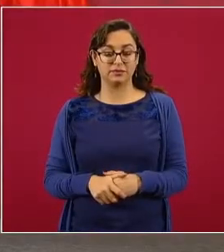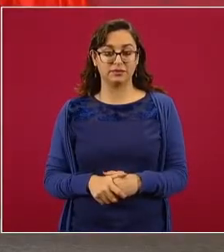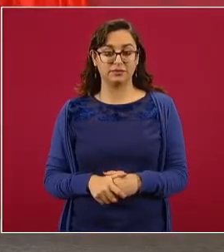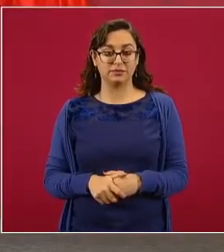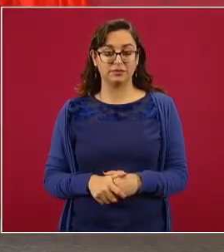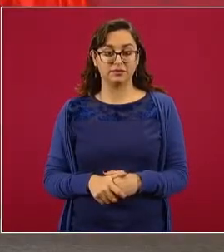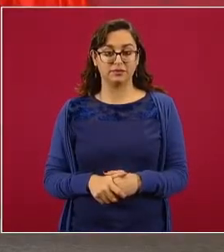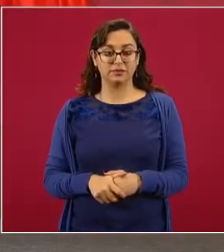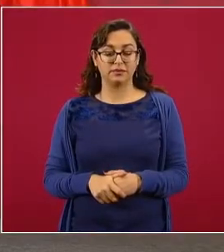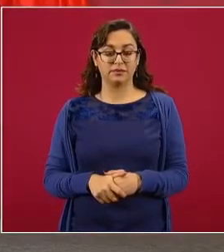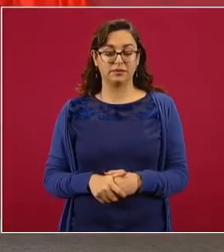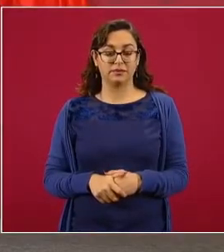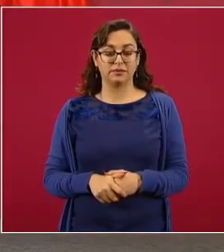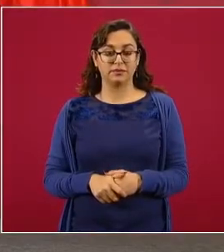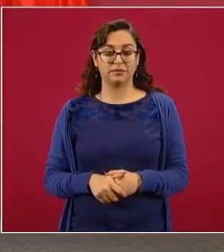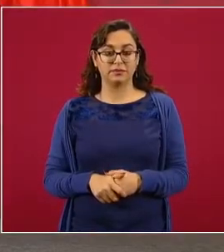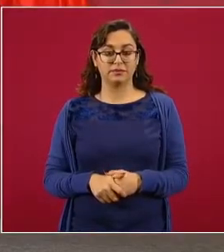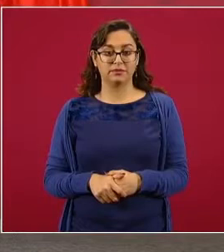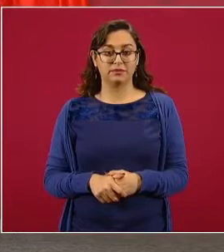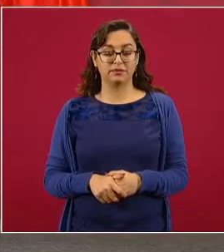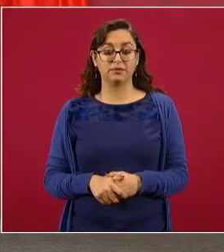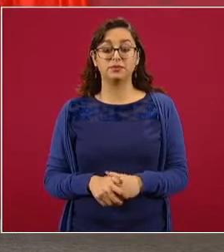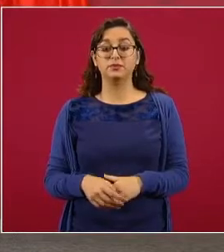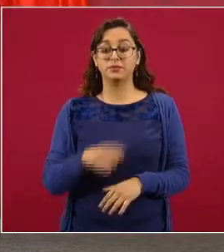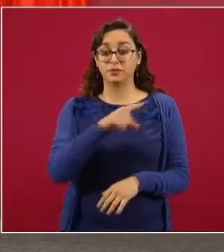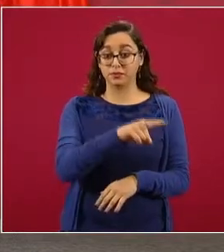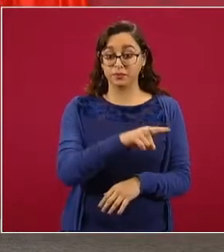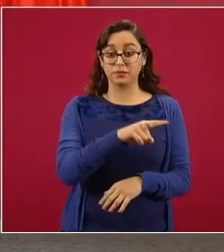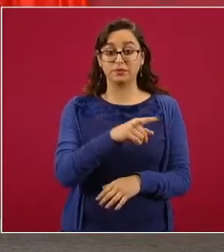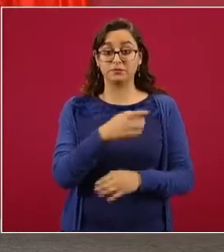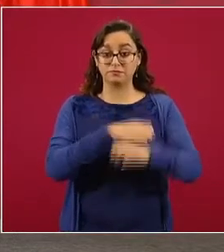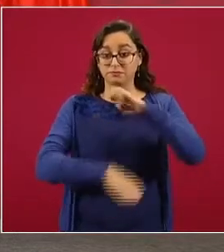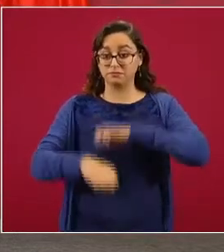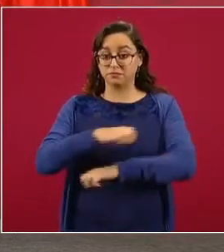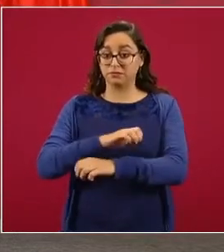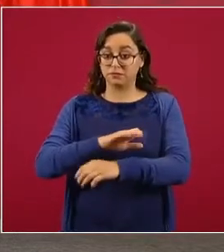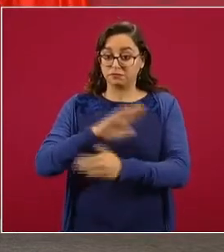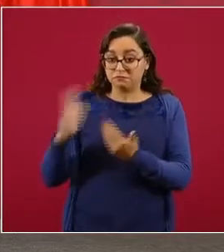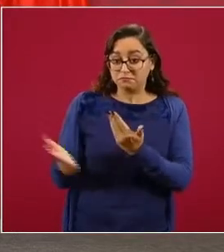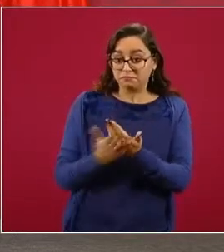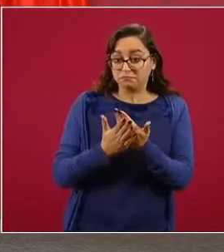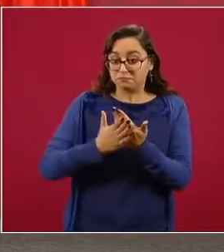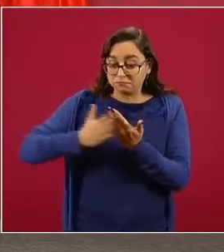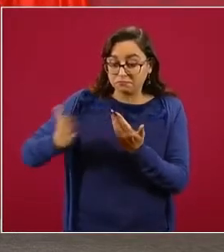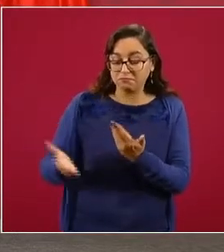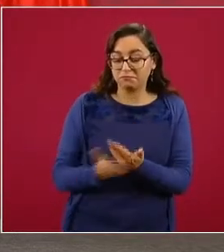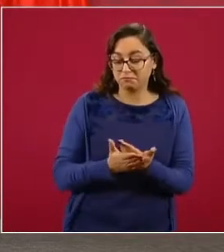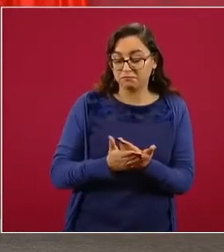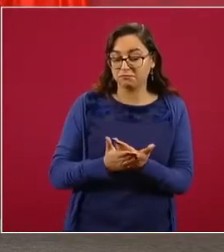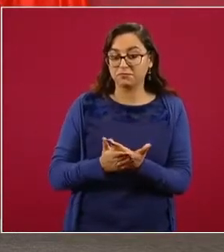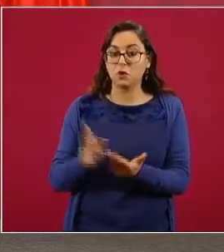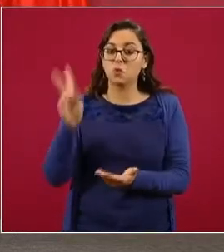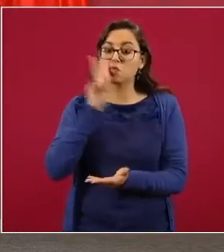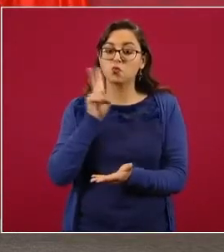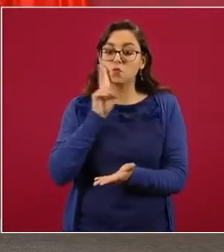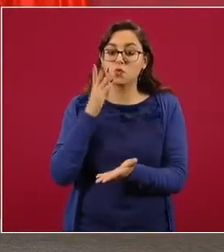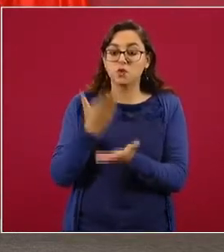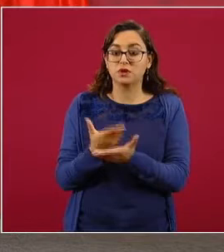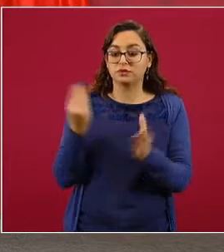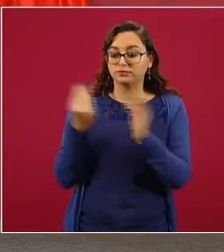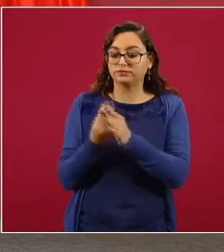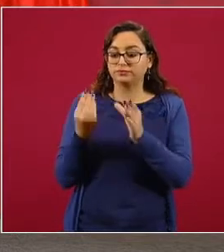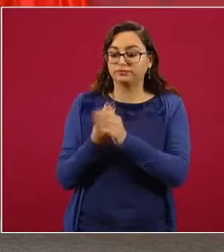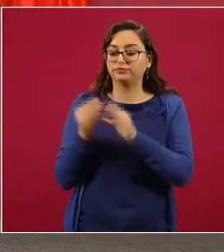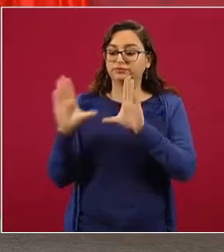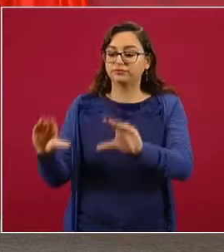el proveedor anexa como soporte documental la capacitación proporcionada el 28